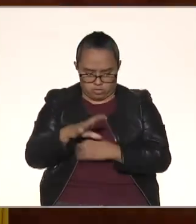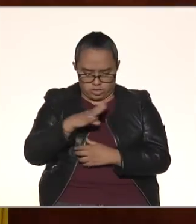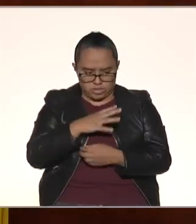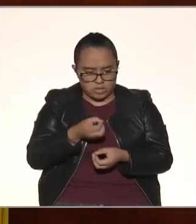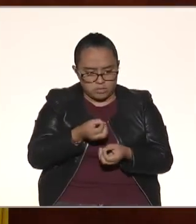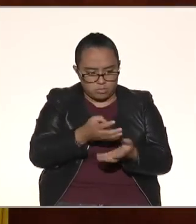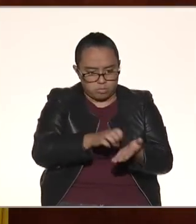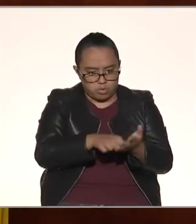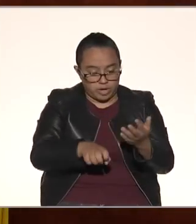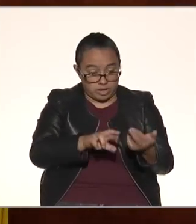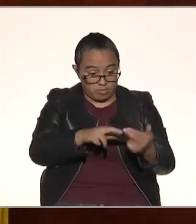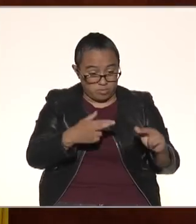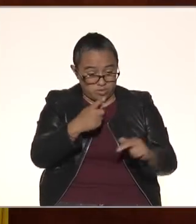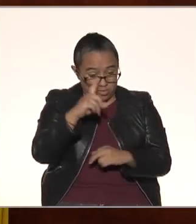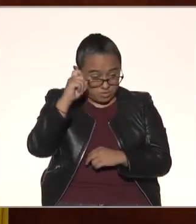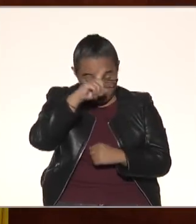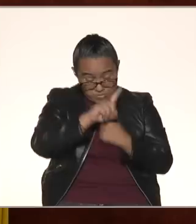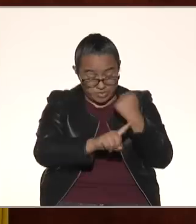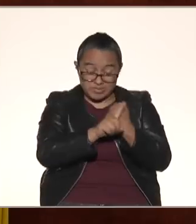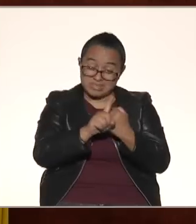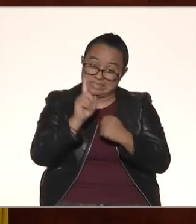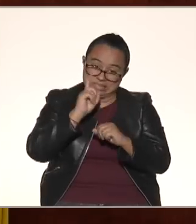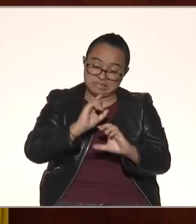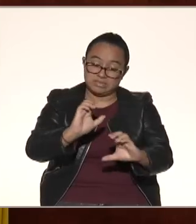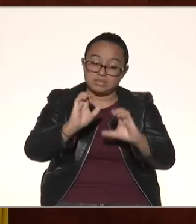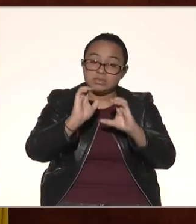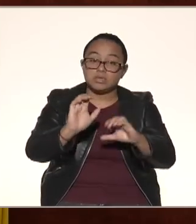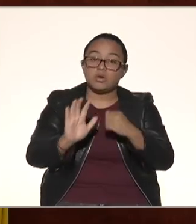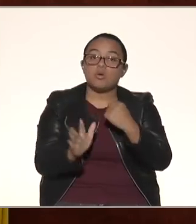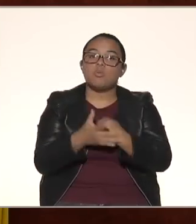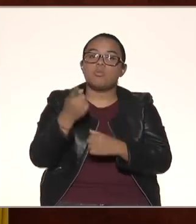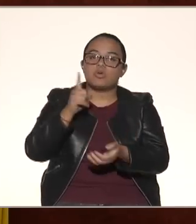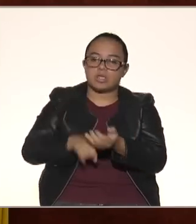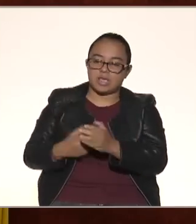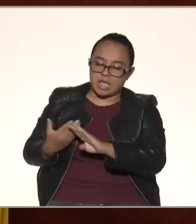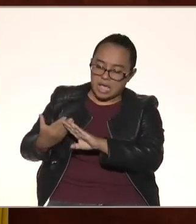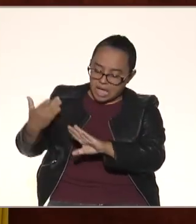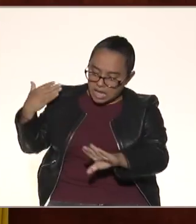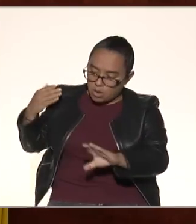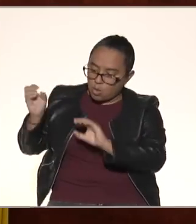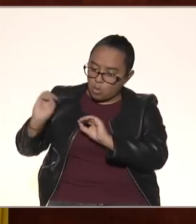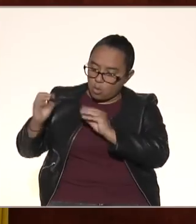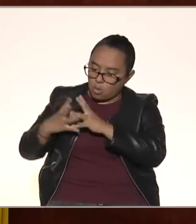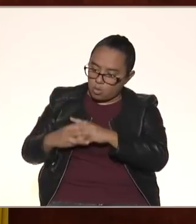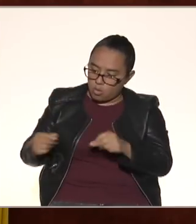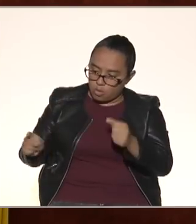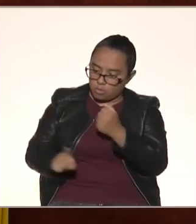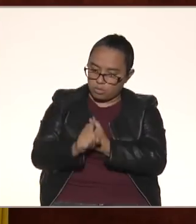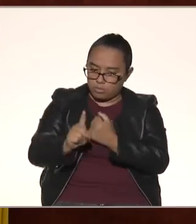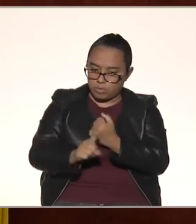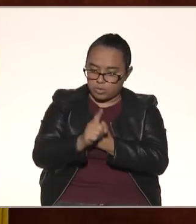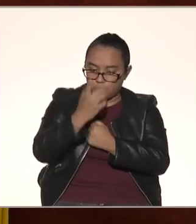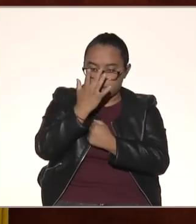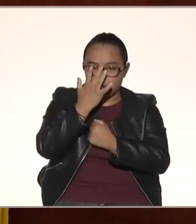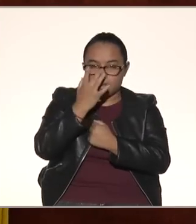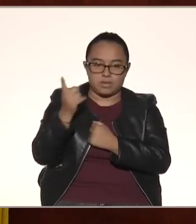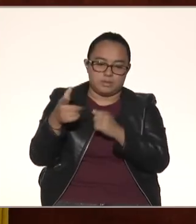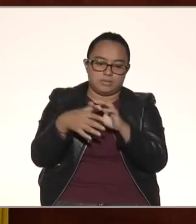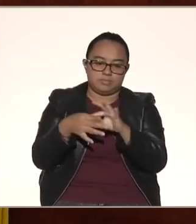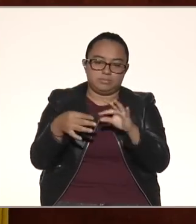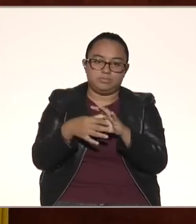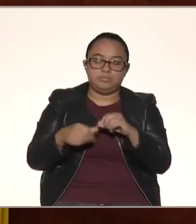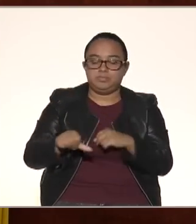en una relación problemática aguas. Es porque traemos cosas que no hemos resuelto. Es lo que ella nos comenta.